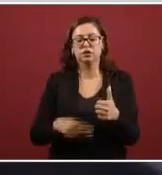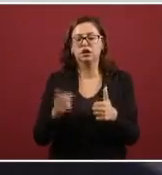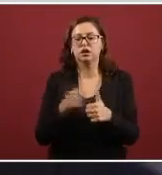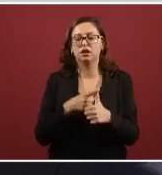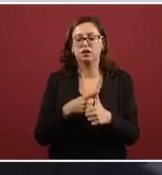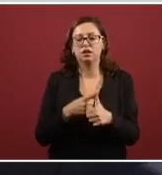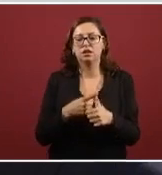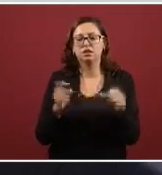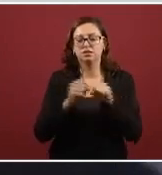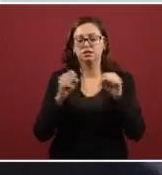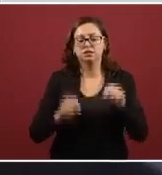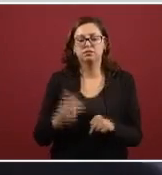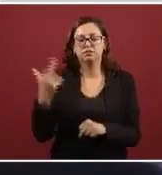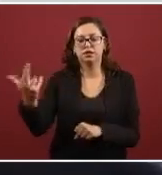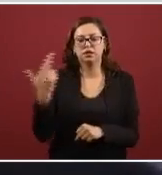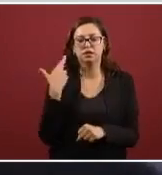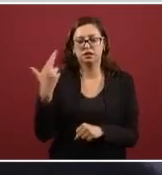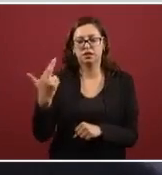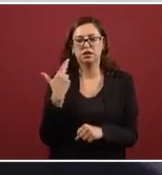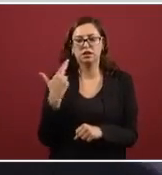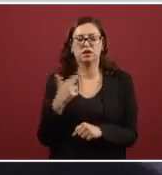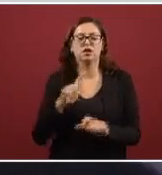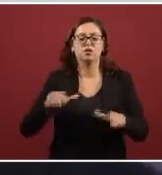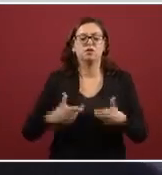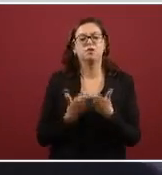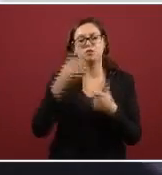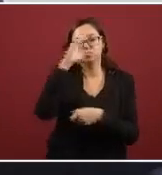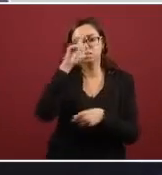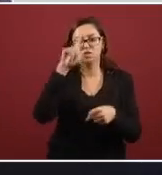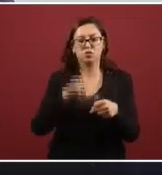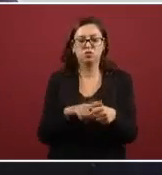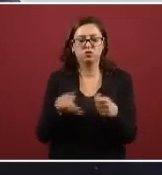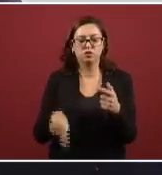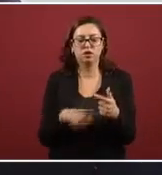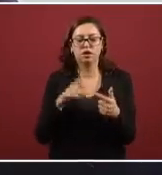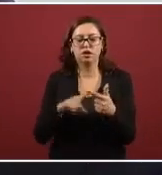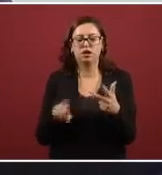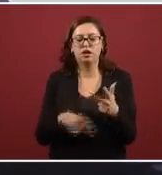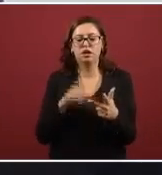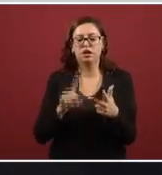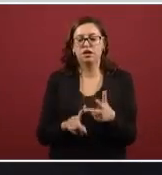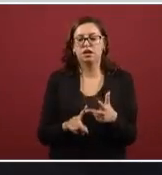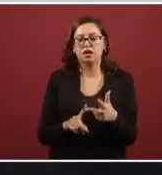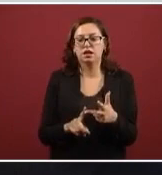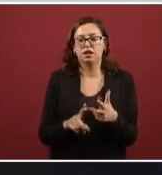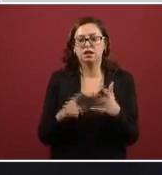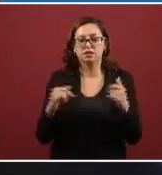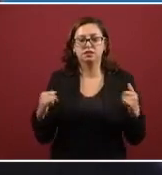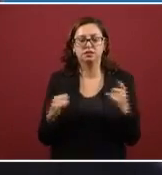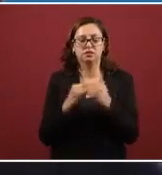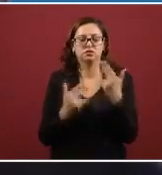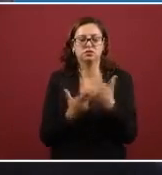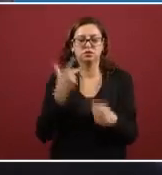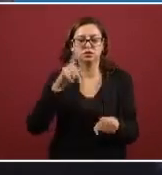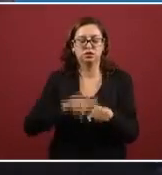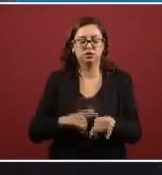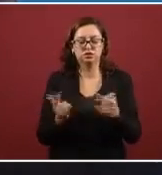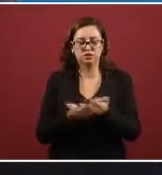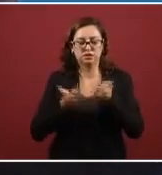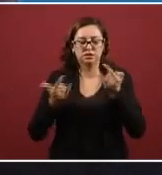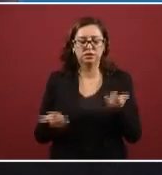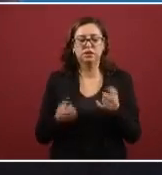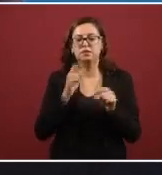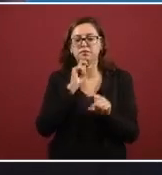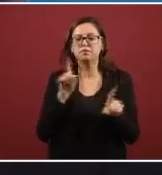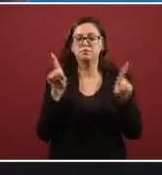de Radiodifusión, el Fondo de Cultura Económica, el Instituto Nacional de Estudios Históricos de las Revoluciones de México, así como el